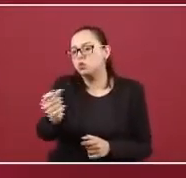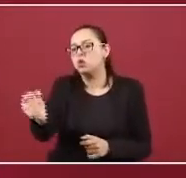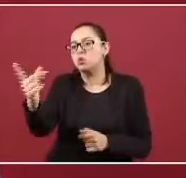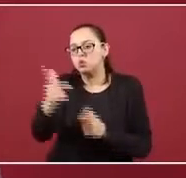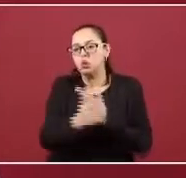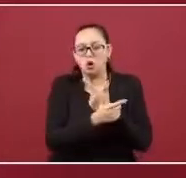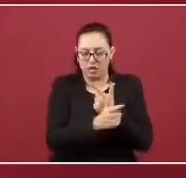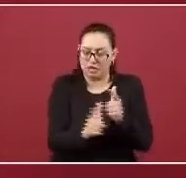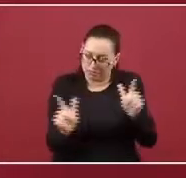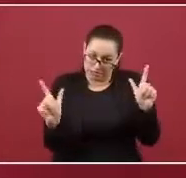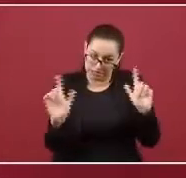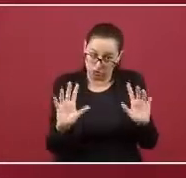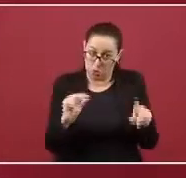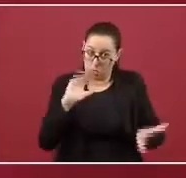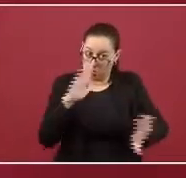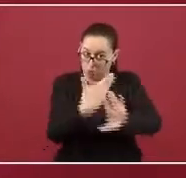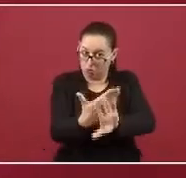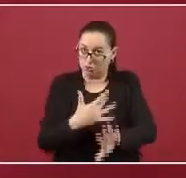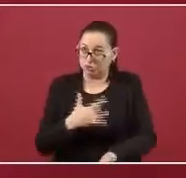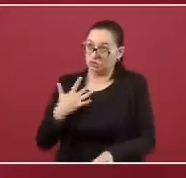a sentir,